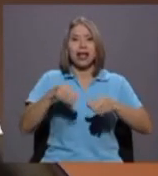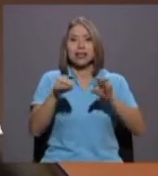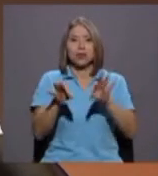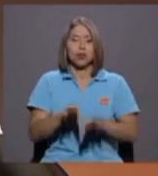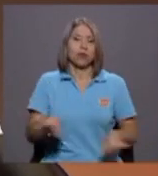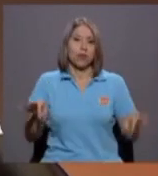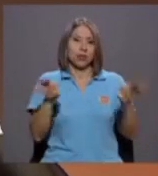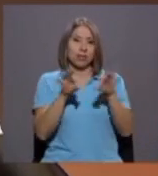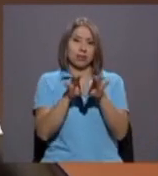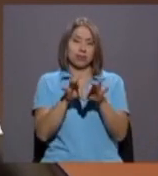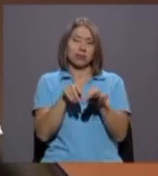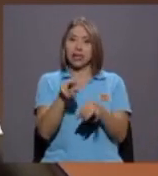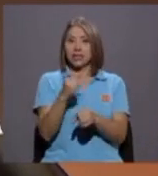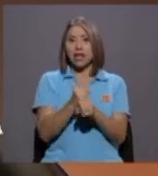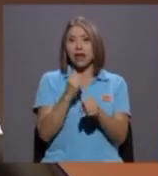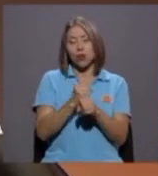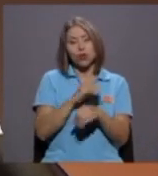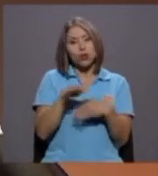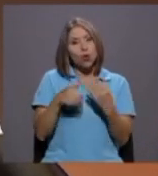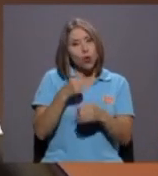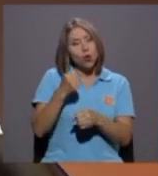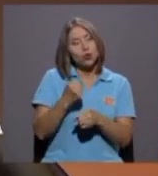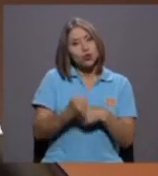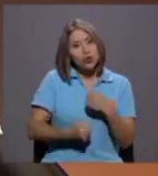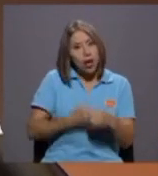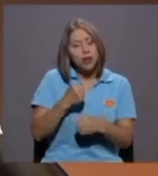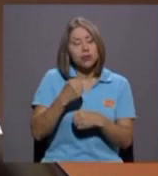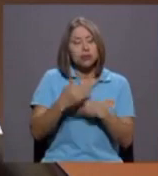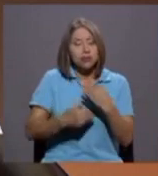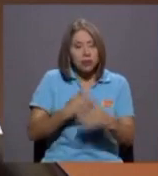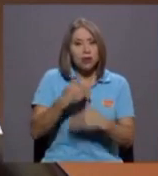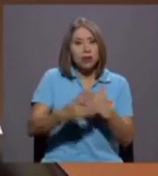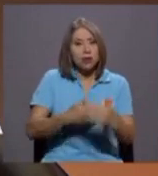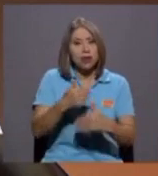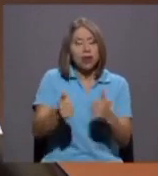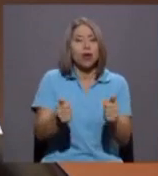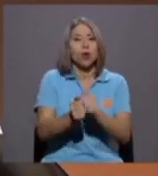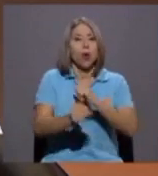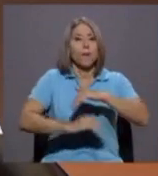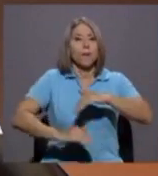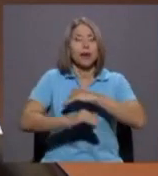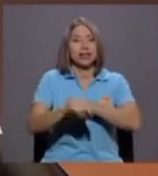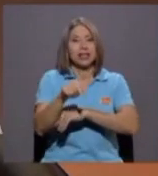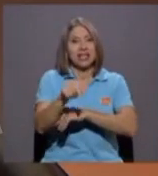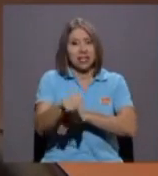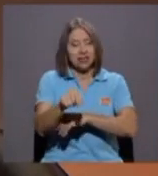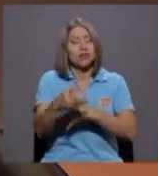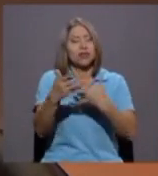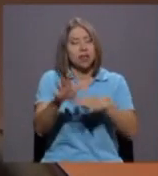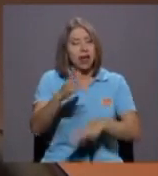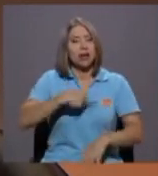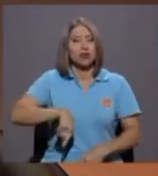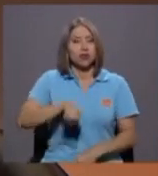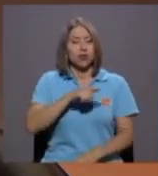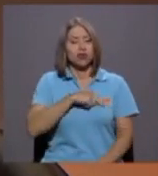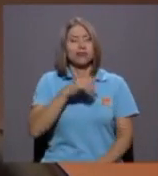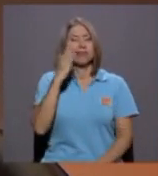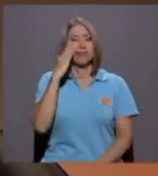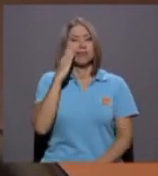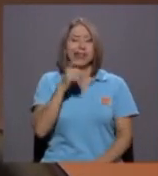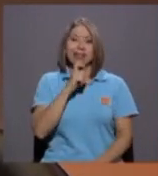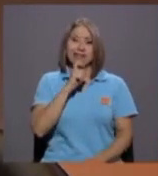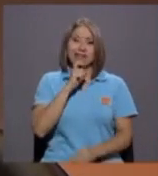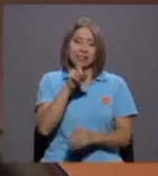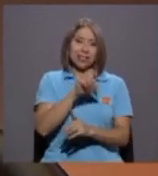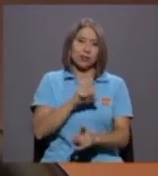una labor que hacemos todos los años y que con base en eso fue que vinimos advirtiendo año con año sobre la difícil situación de las